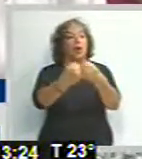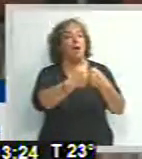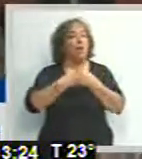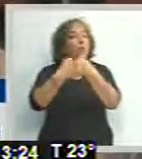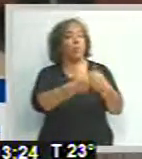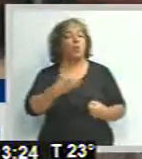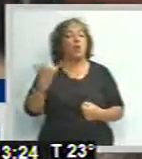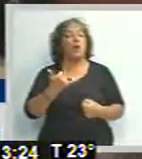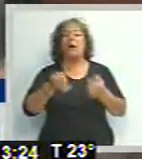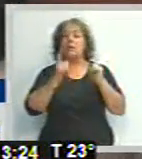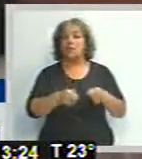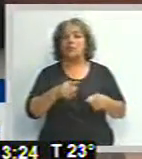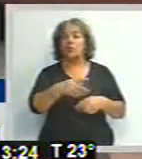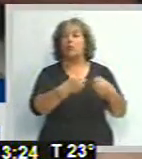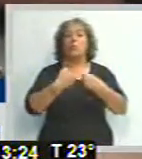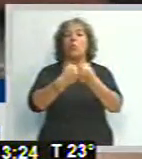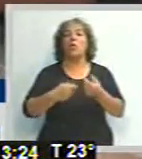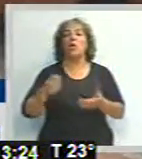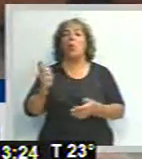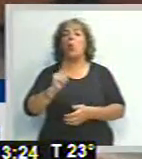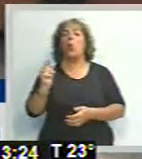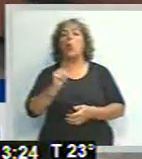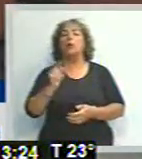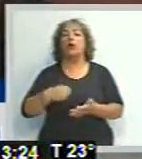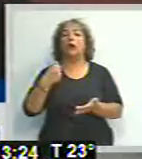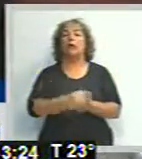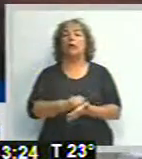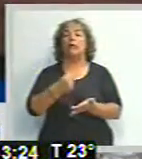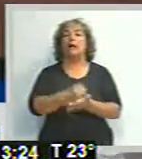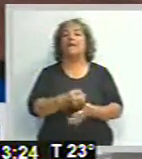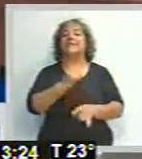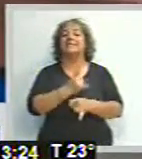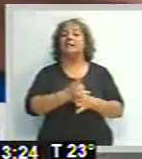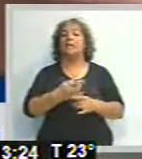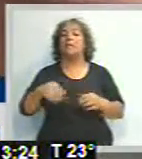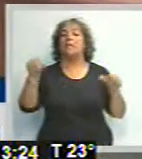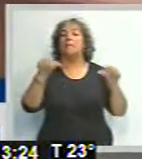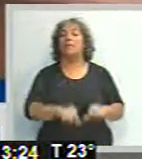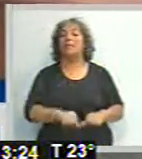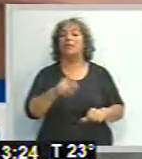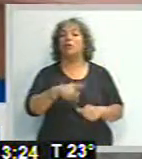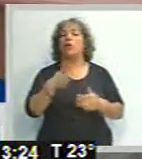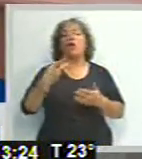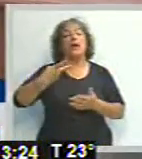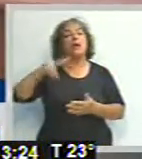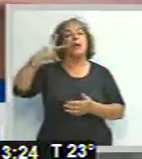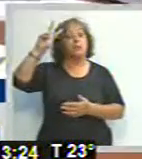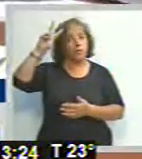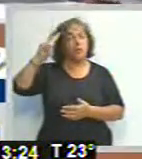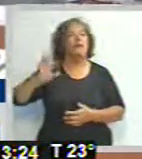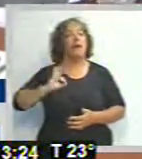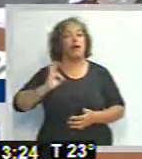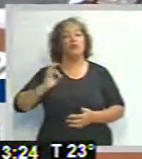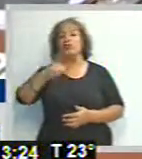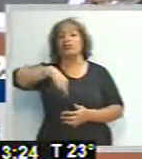hacen acuerdos en cuotas, y siempre perdiendo por referencia a lo que ha sido el costo inflacionario anual. Entonces